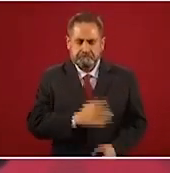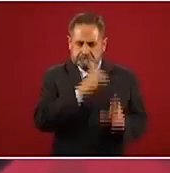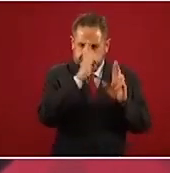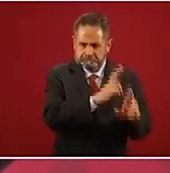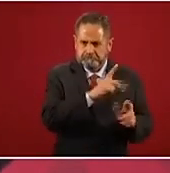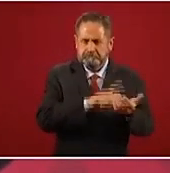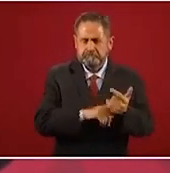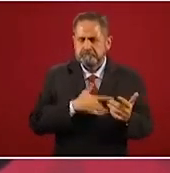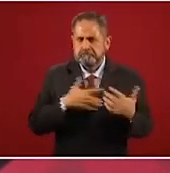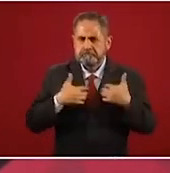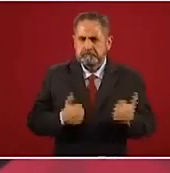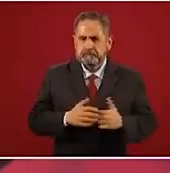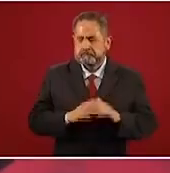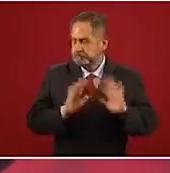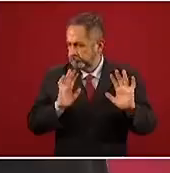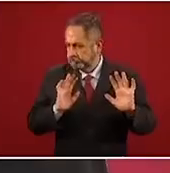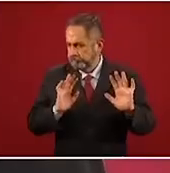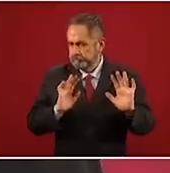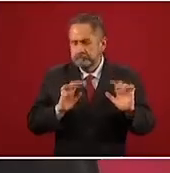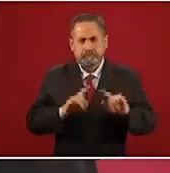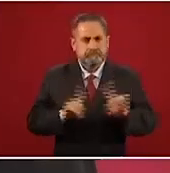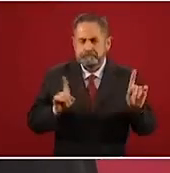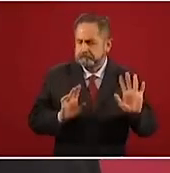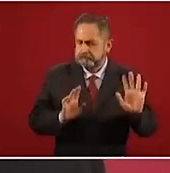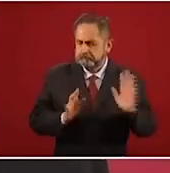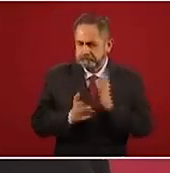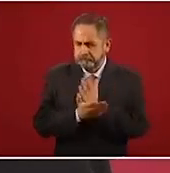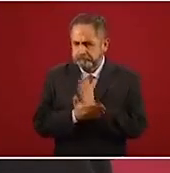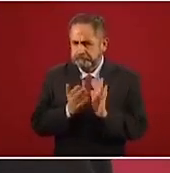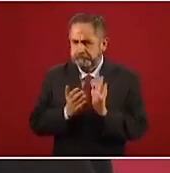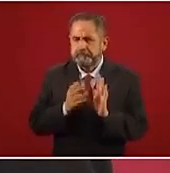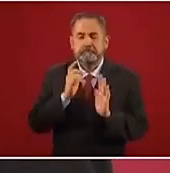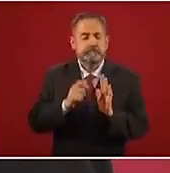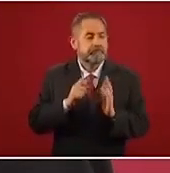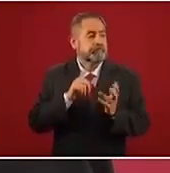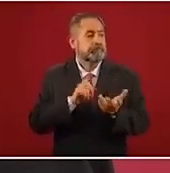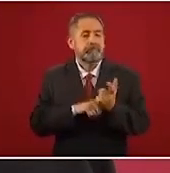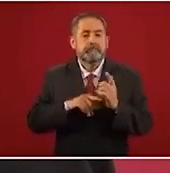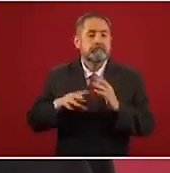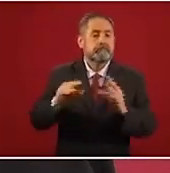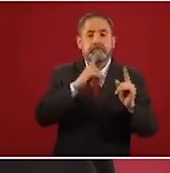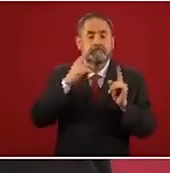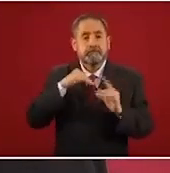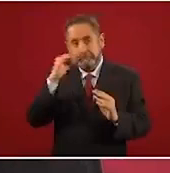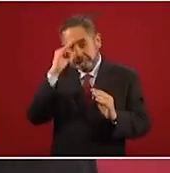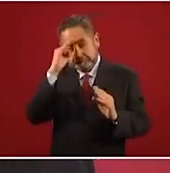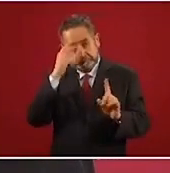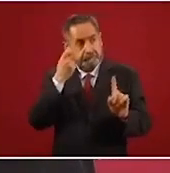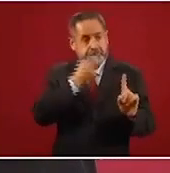porque independientemente de lo que se pueda pensar,